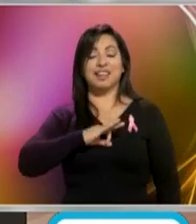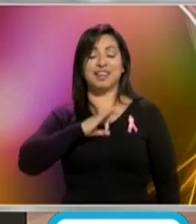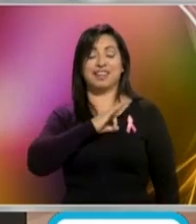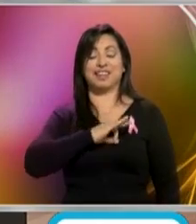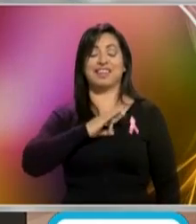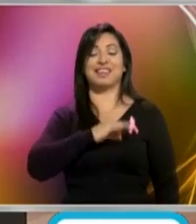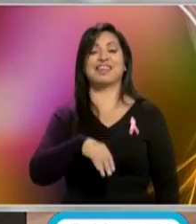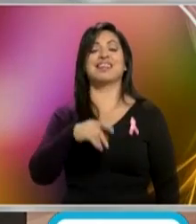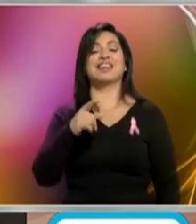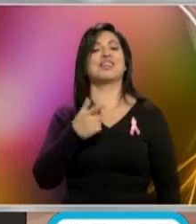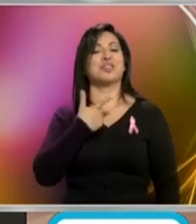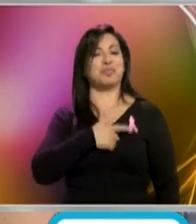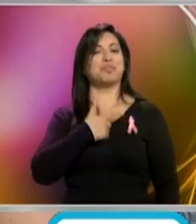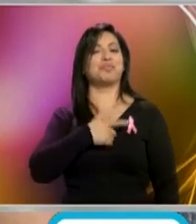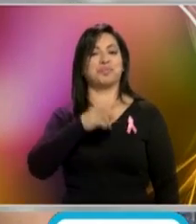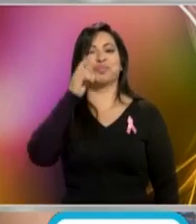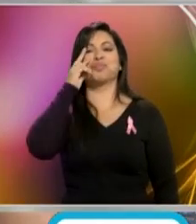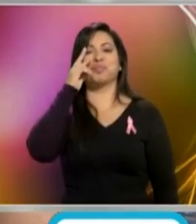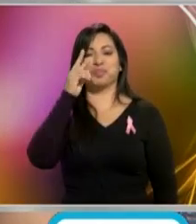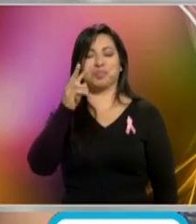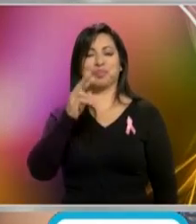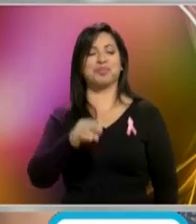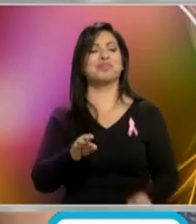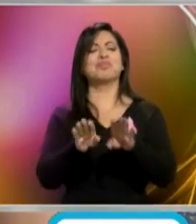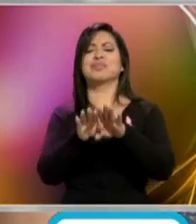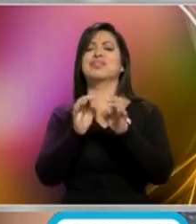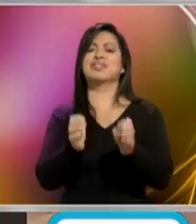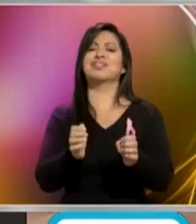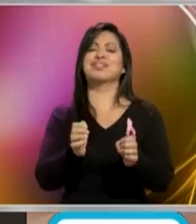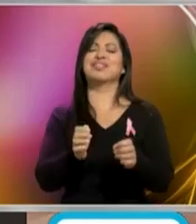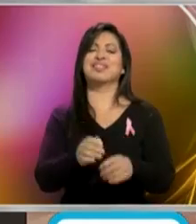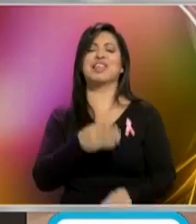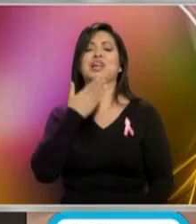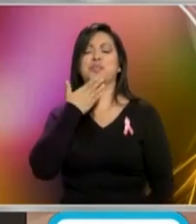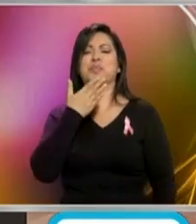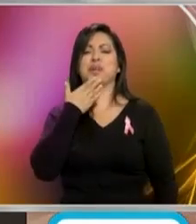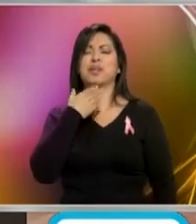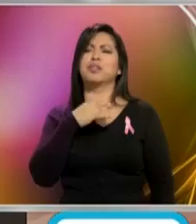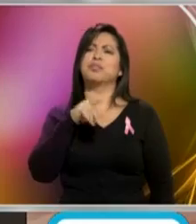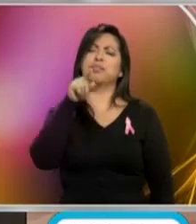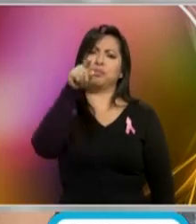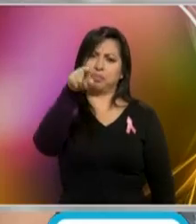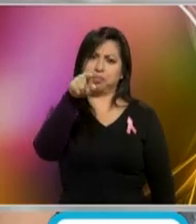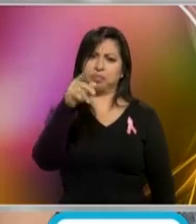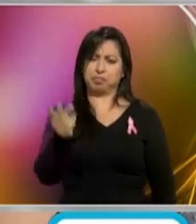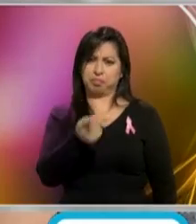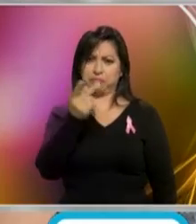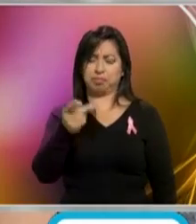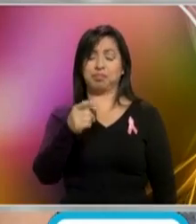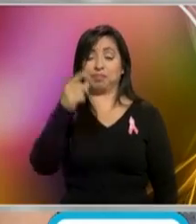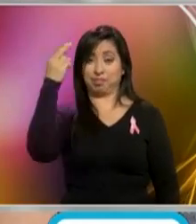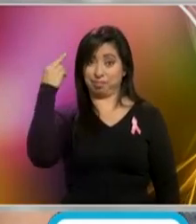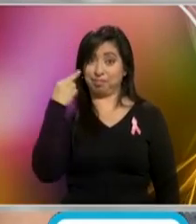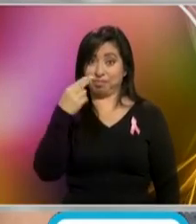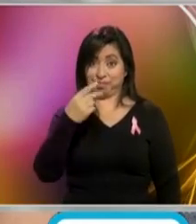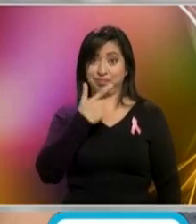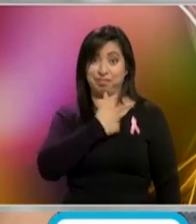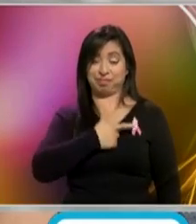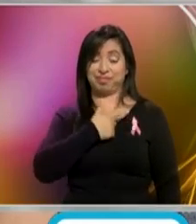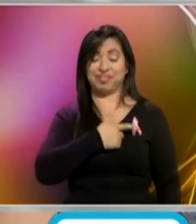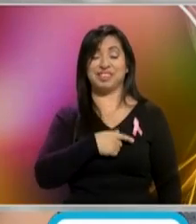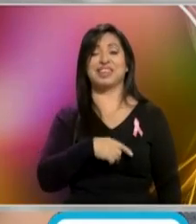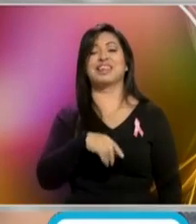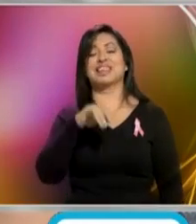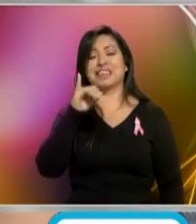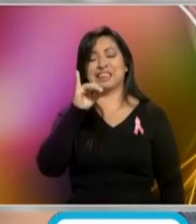verla. qué gusto bonita verte. se ve usted, Ay, de verdad. muchas gracias. ¿Cómo están? ¿Bien? Muy bien, Paola, ¿a ti te gusta viajar? Me encanta viajar. Yo creo que es algo